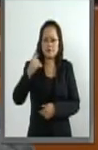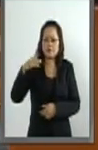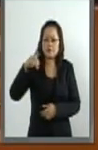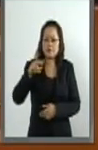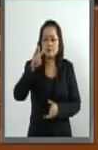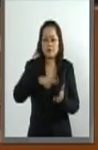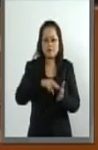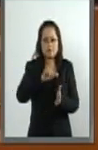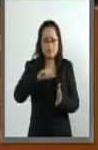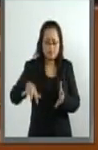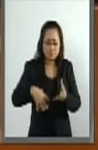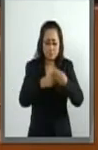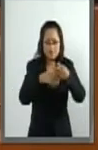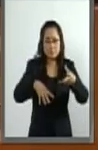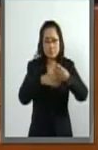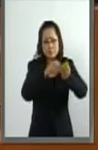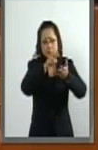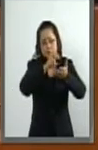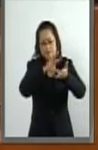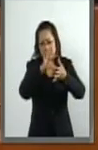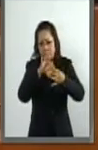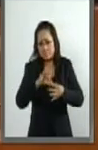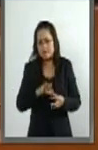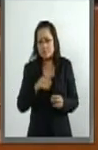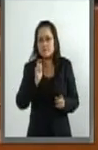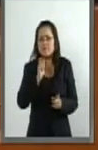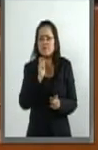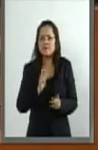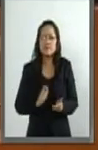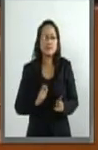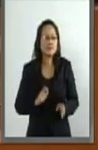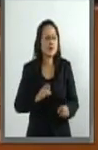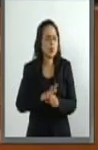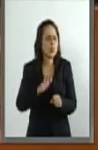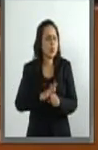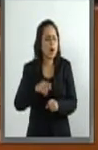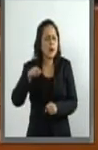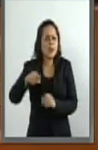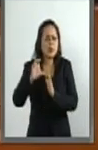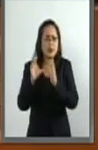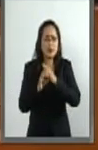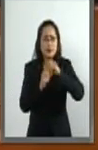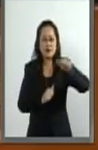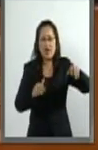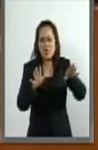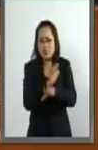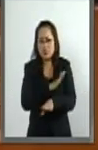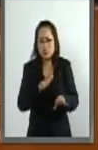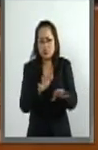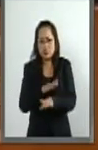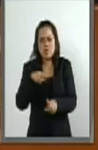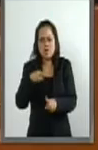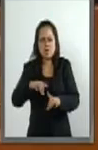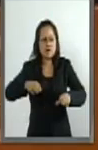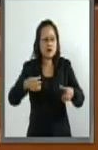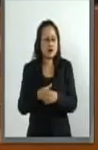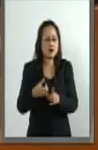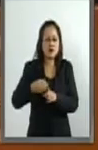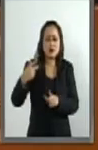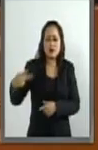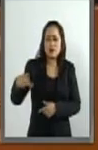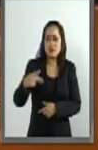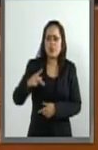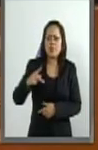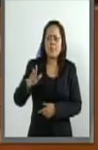2016, se describe la alteración del orden constitucional y democrático que vive el